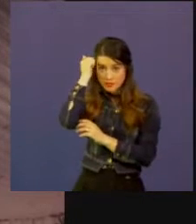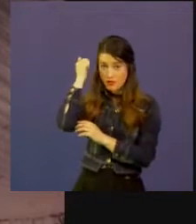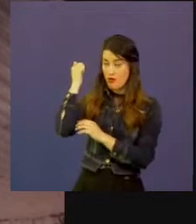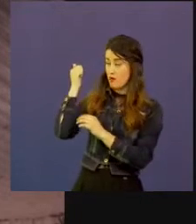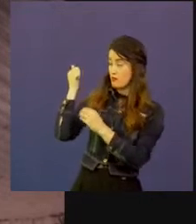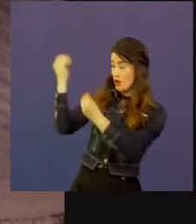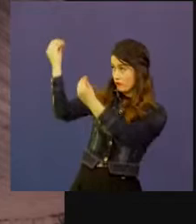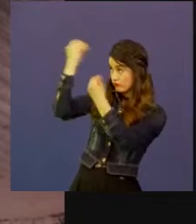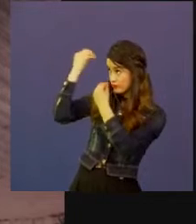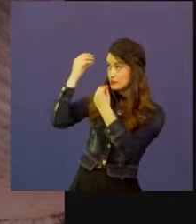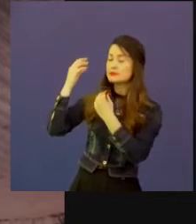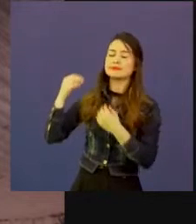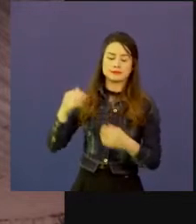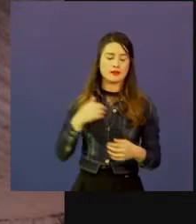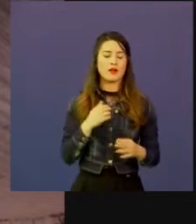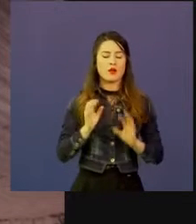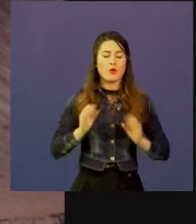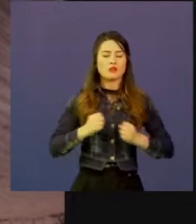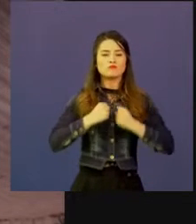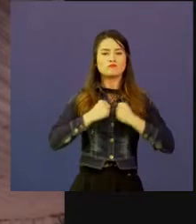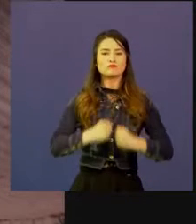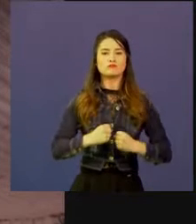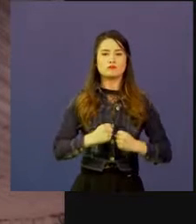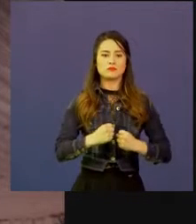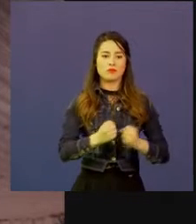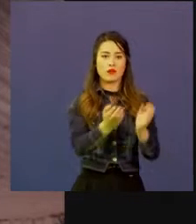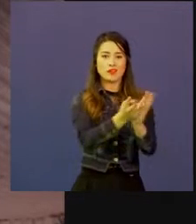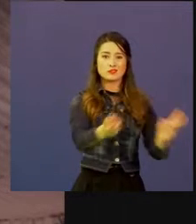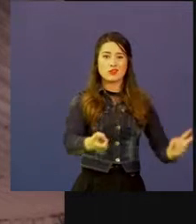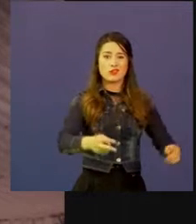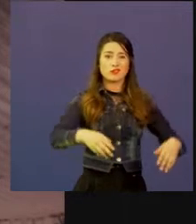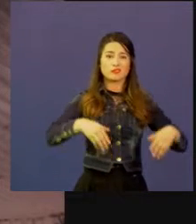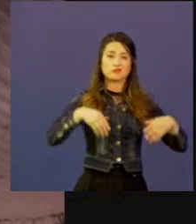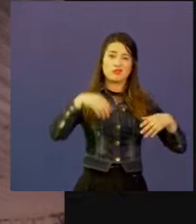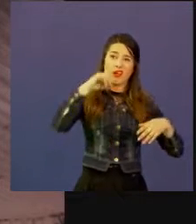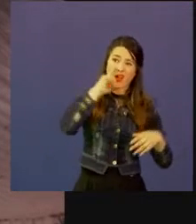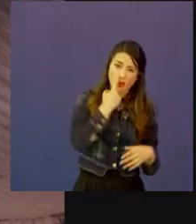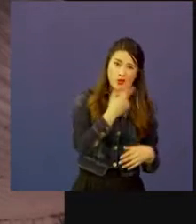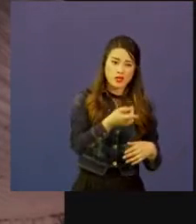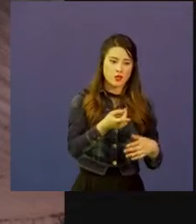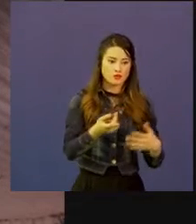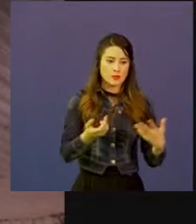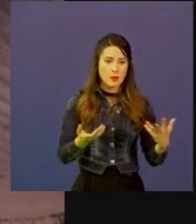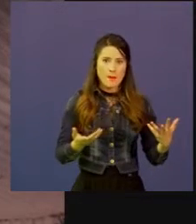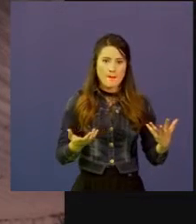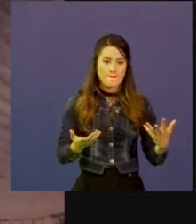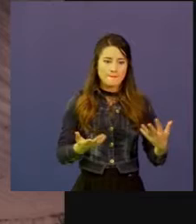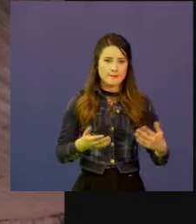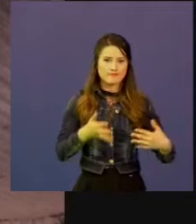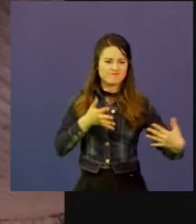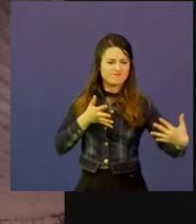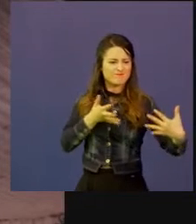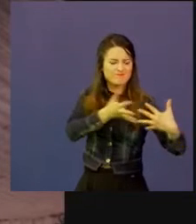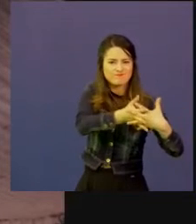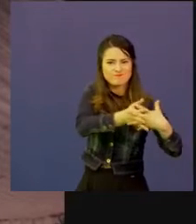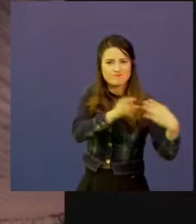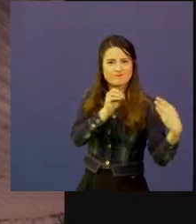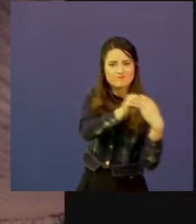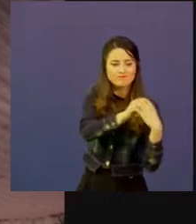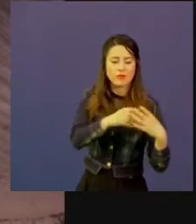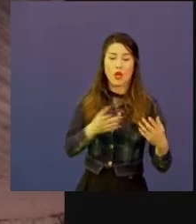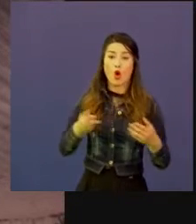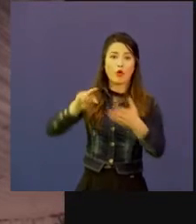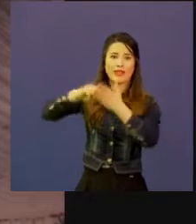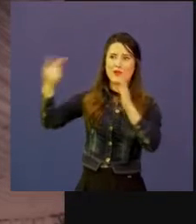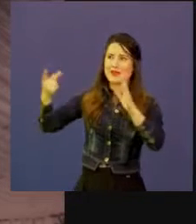imprevistos, que no se le pongan los pelos de punta cuando no hay energía, cuando no hay internet, no, porque él sabe combinar la tecnología como un medio